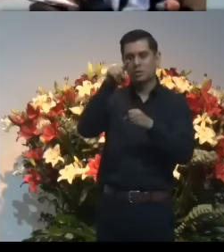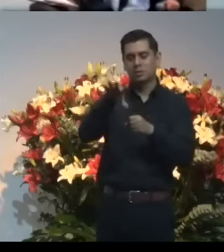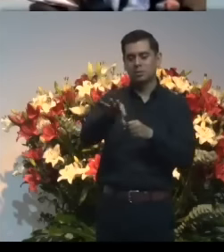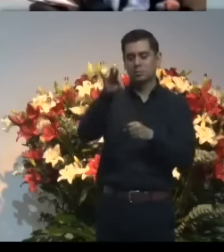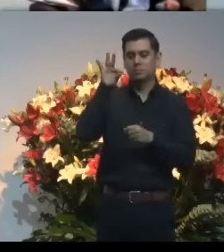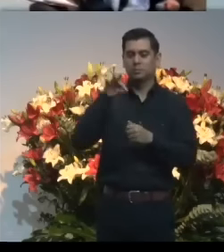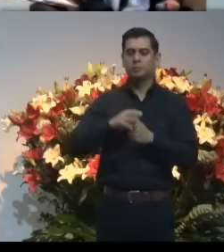Hay dos